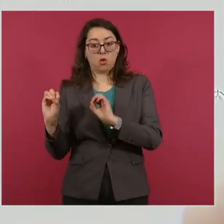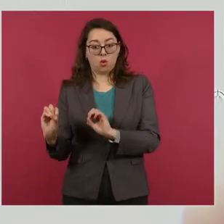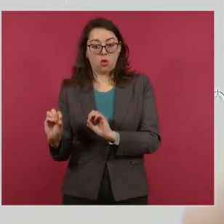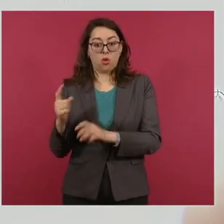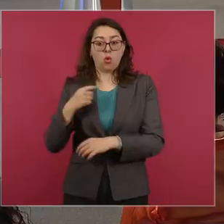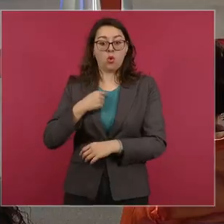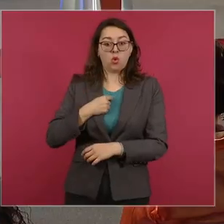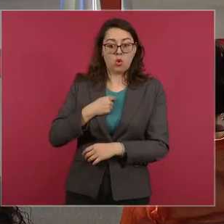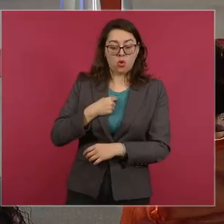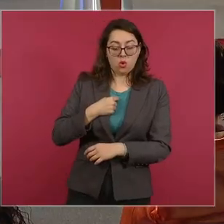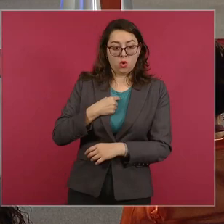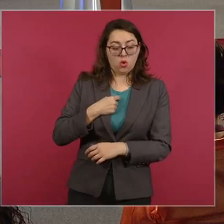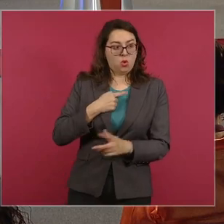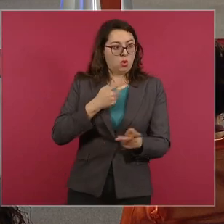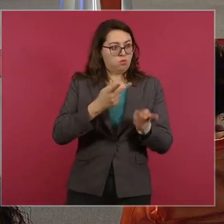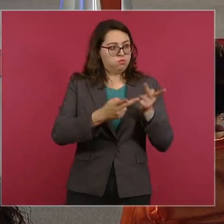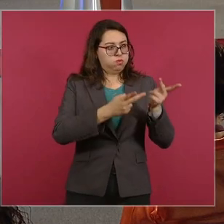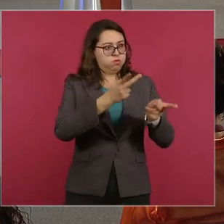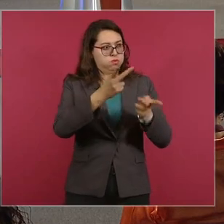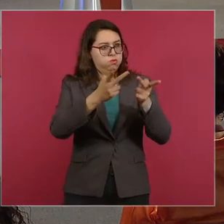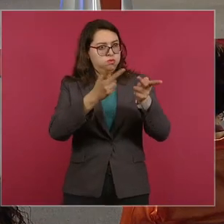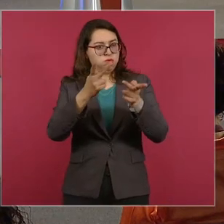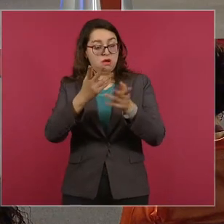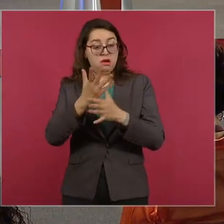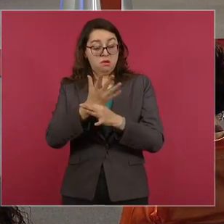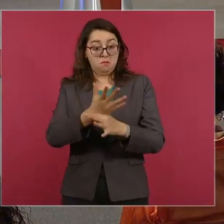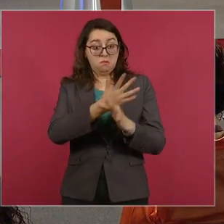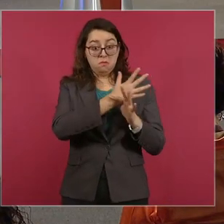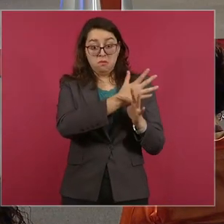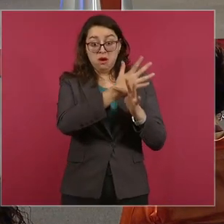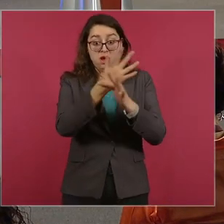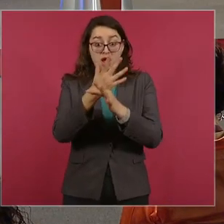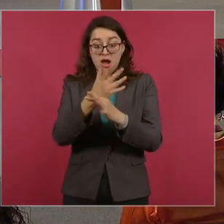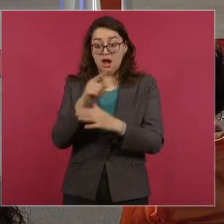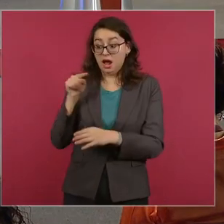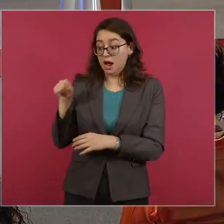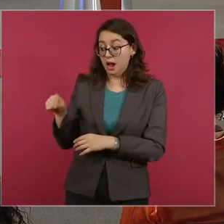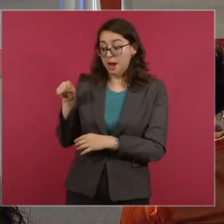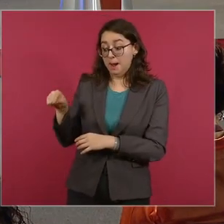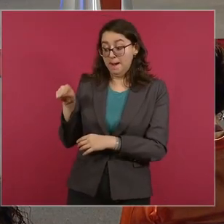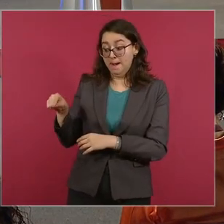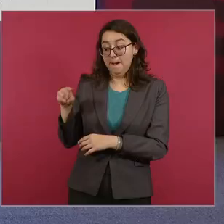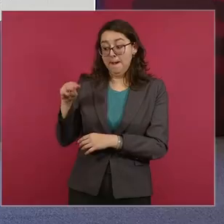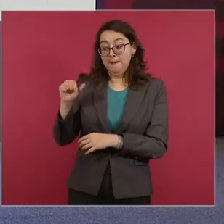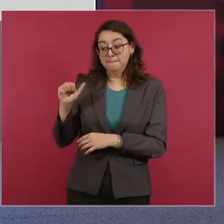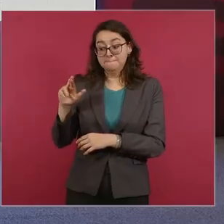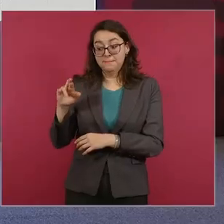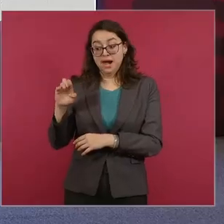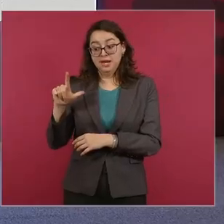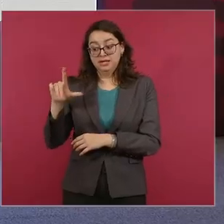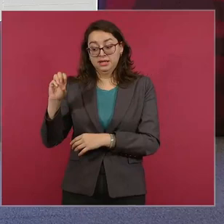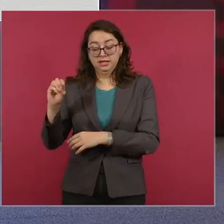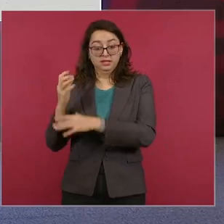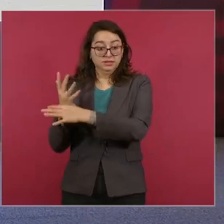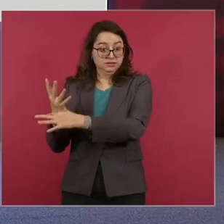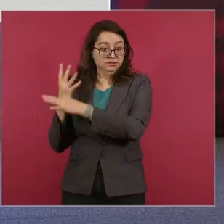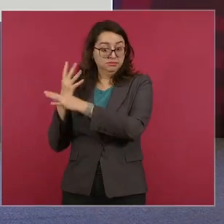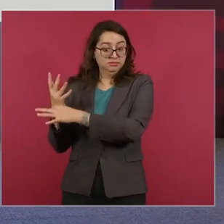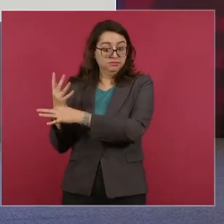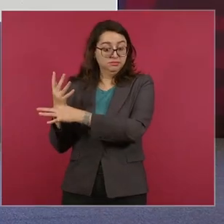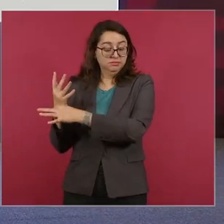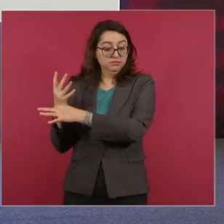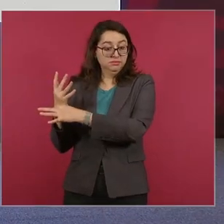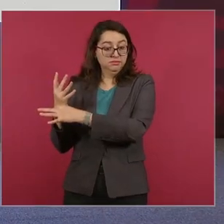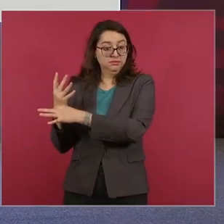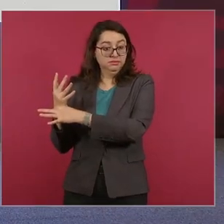esa encuesta afirmaba que Marcelo dio a conocer él una encuesta de G